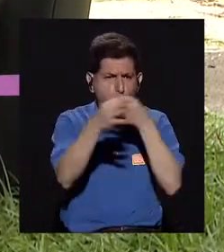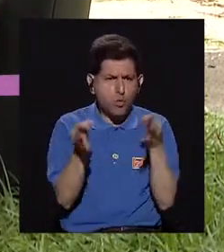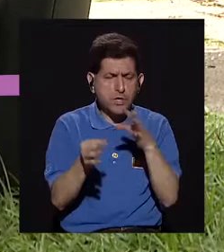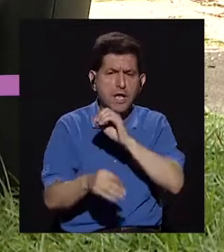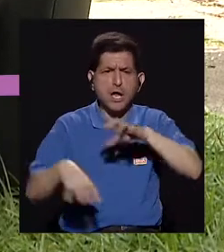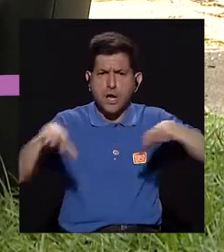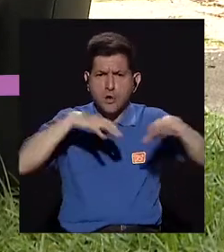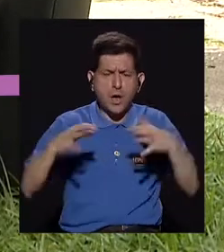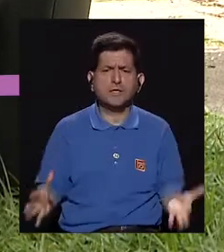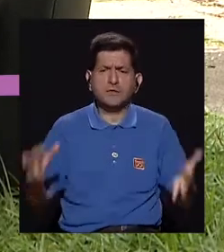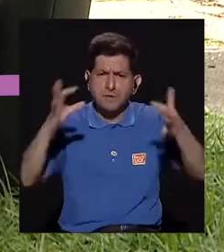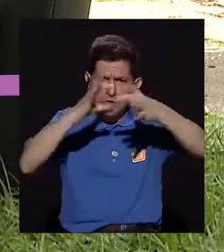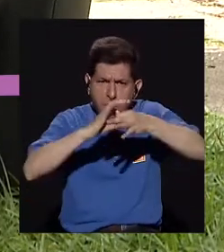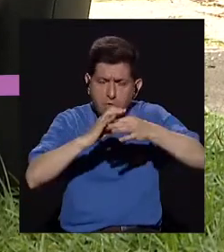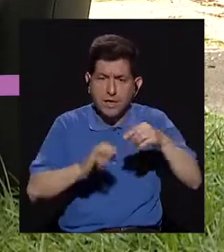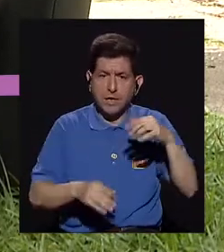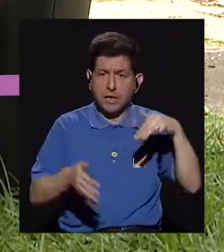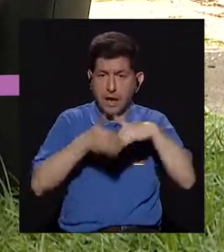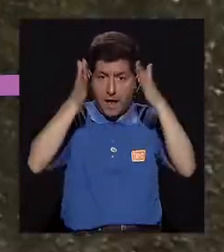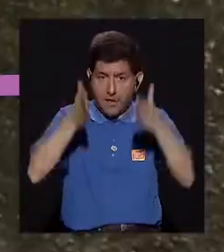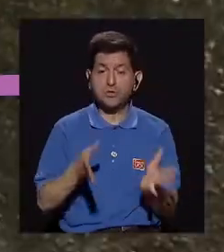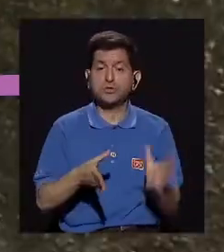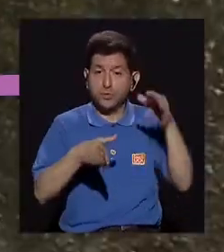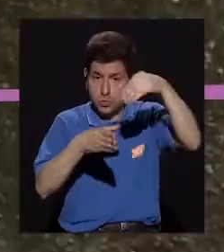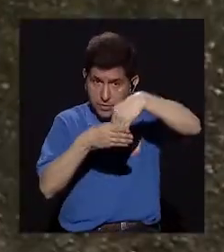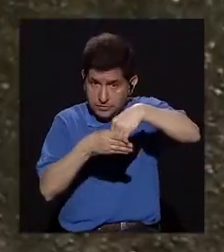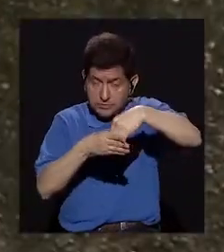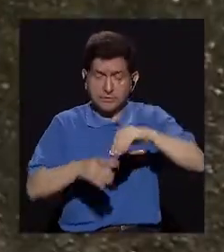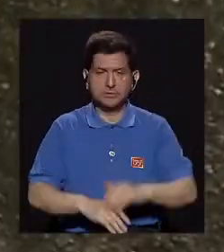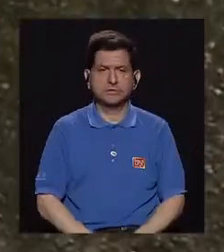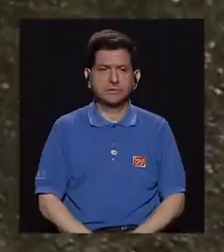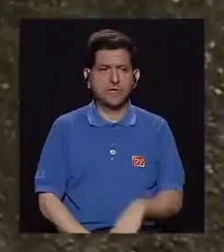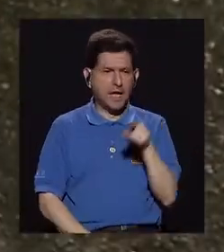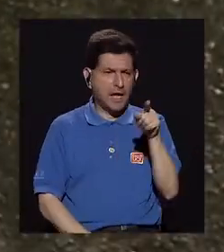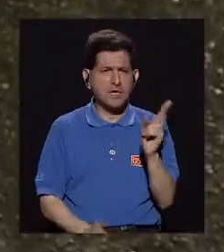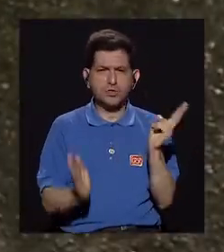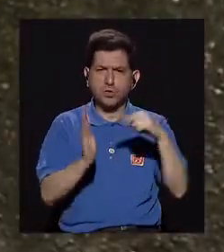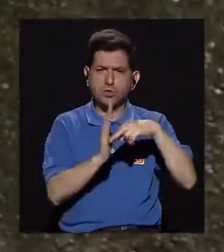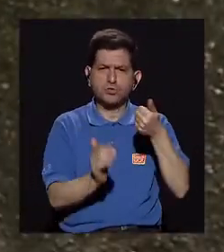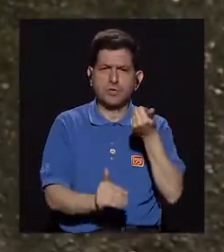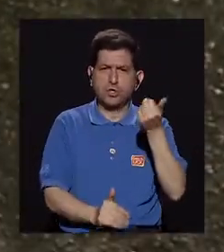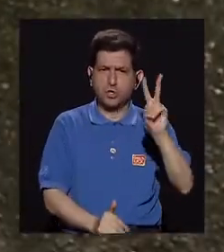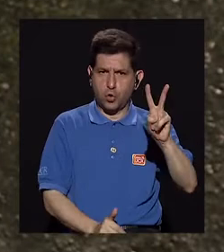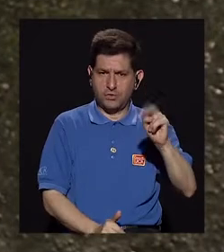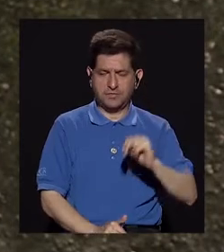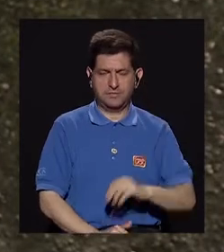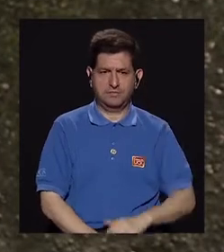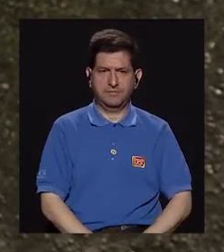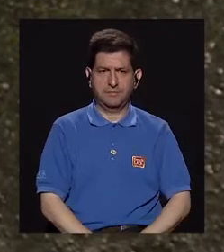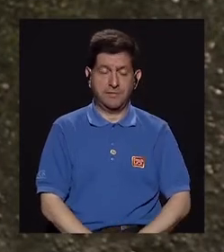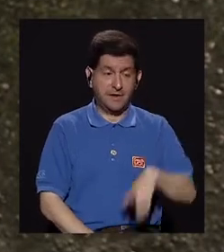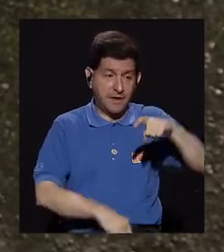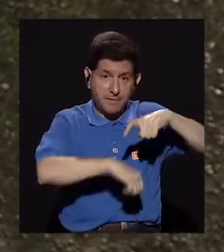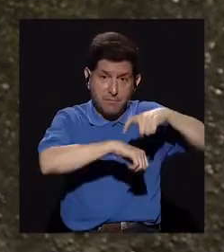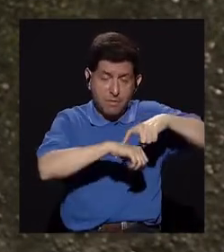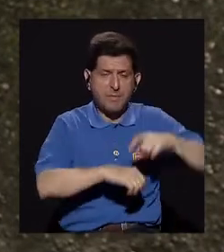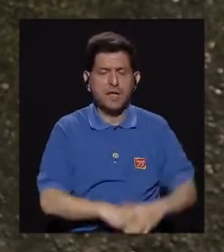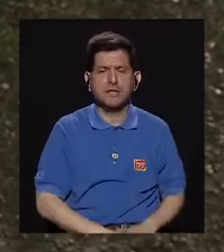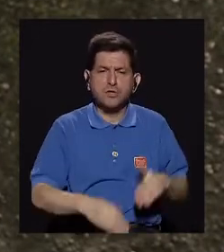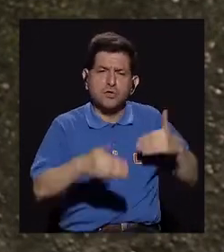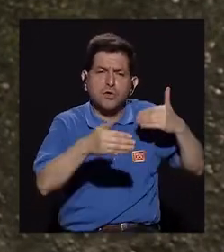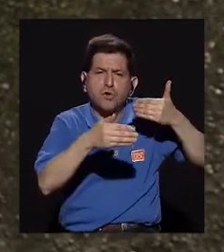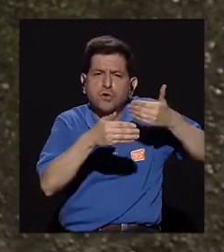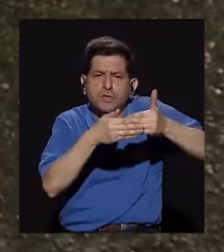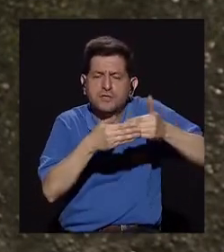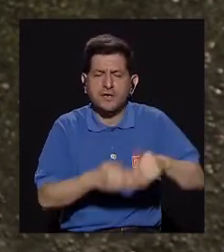alguna actividad con ellos, ¿verdad? Para ellos, digamos. Eso fue en el 2012 y ahí fue cuando nos